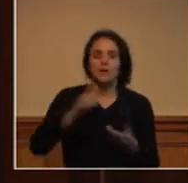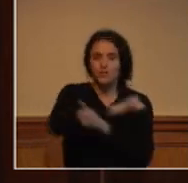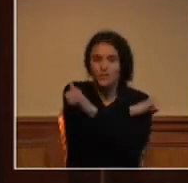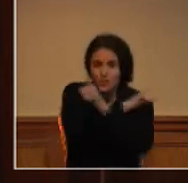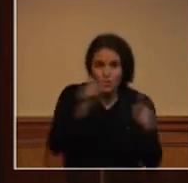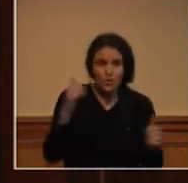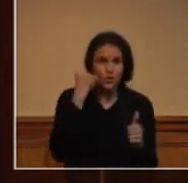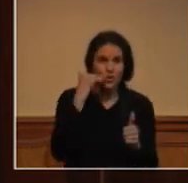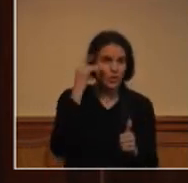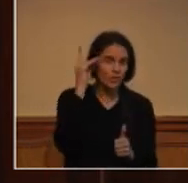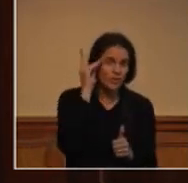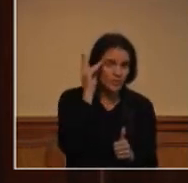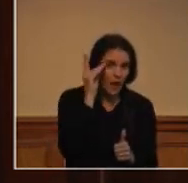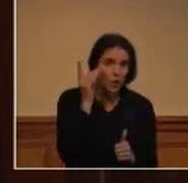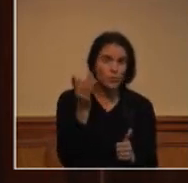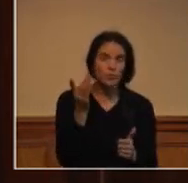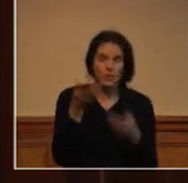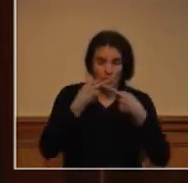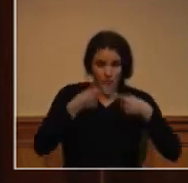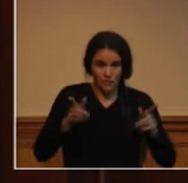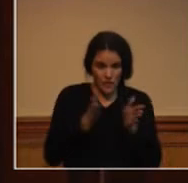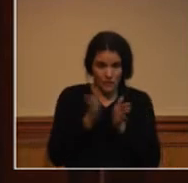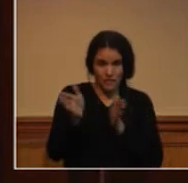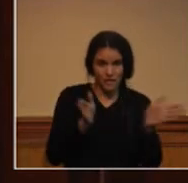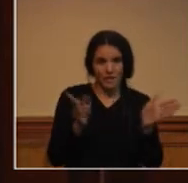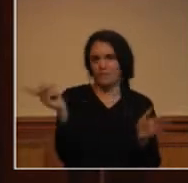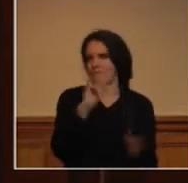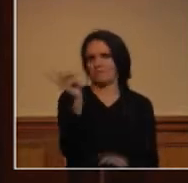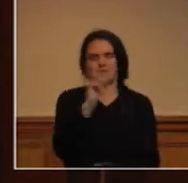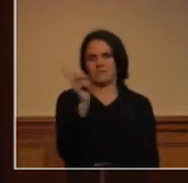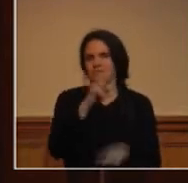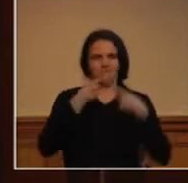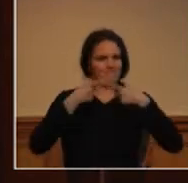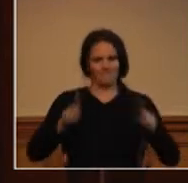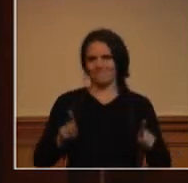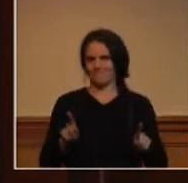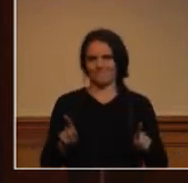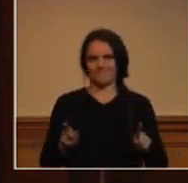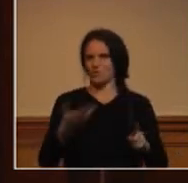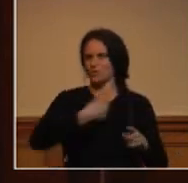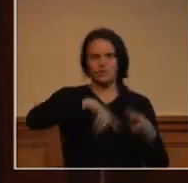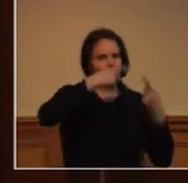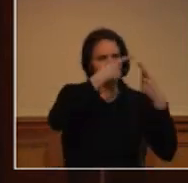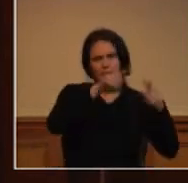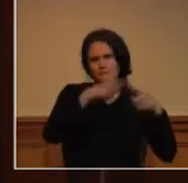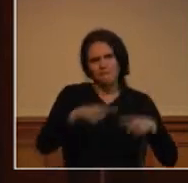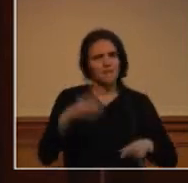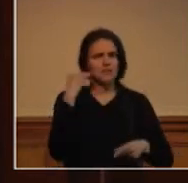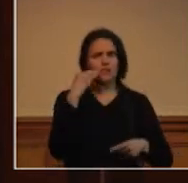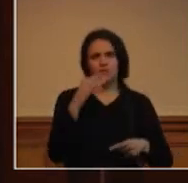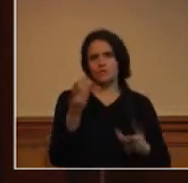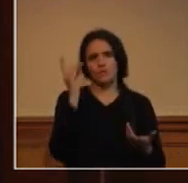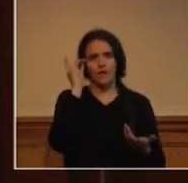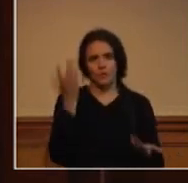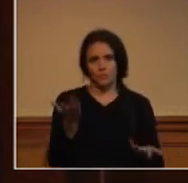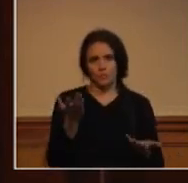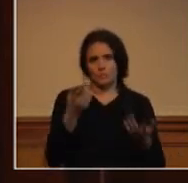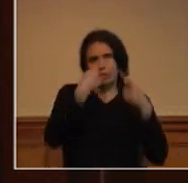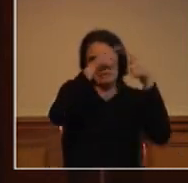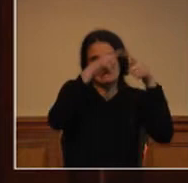niños con síndrome de Down tendrán las mismas características. Vamos a tener esta enorme varianza entre